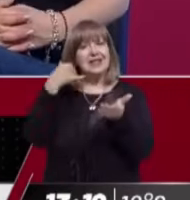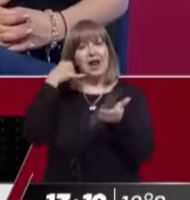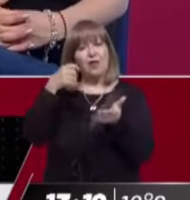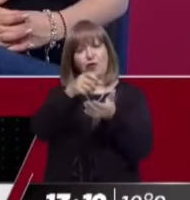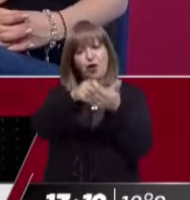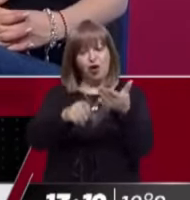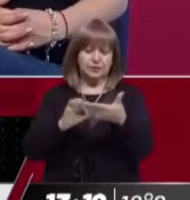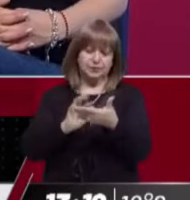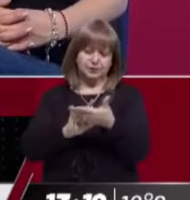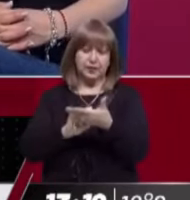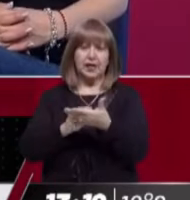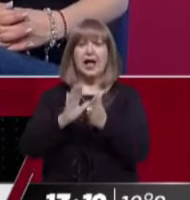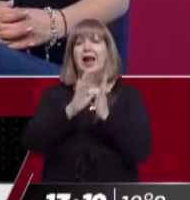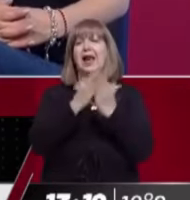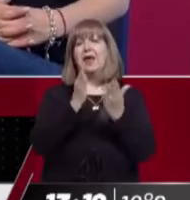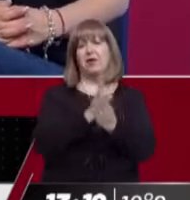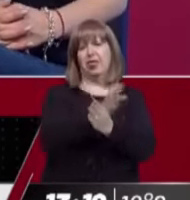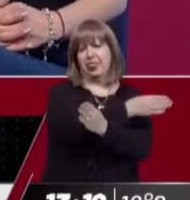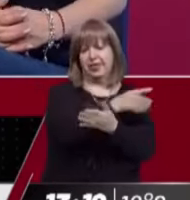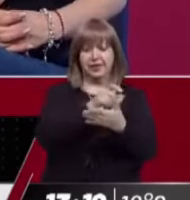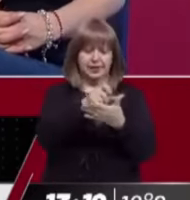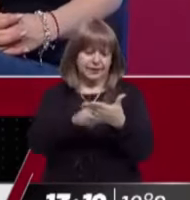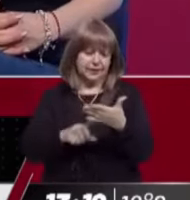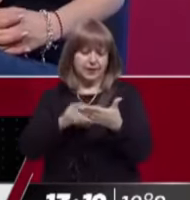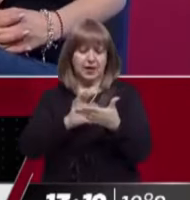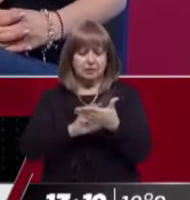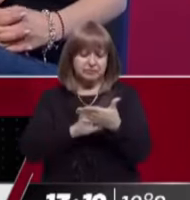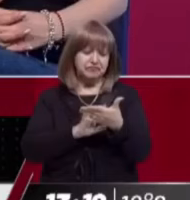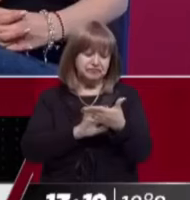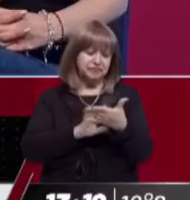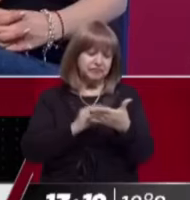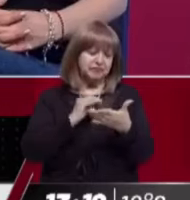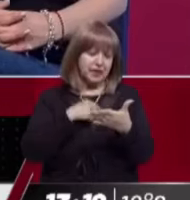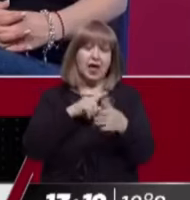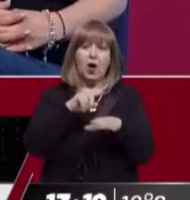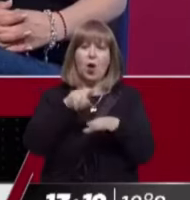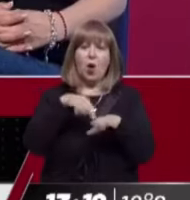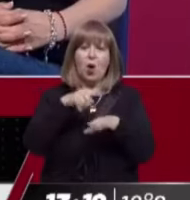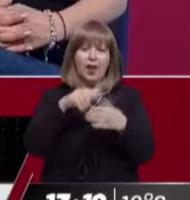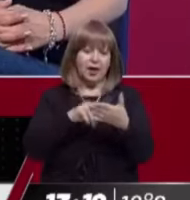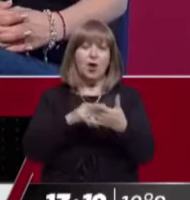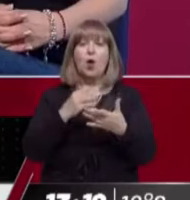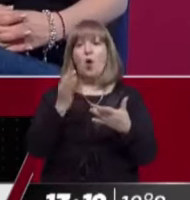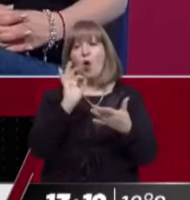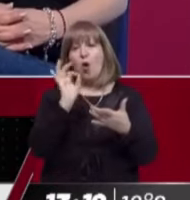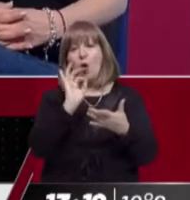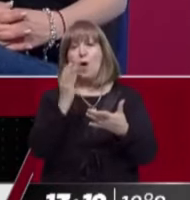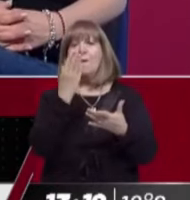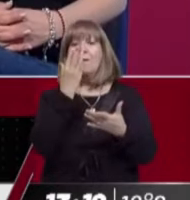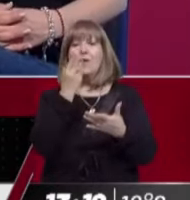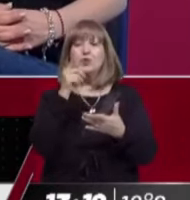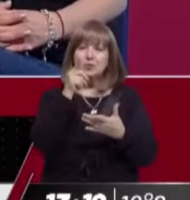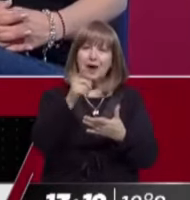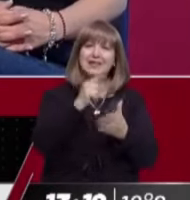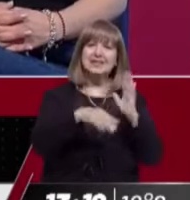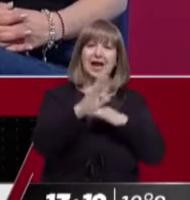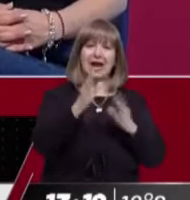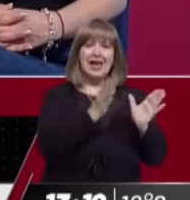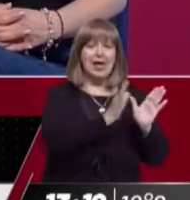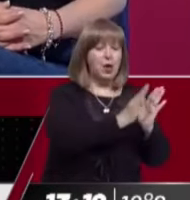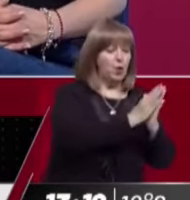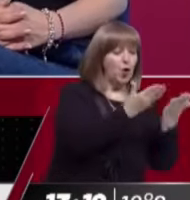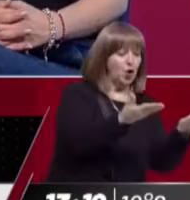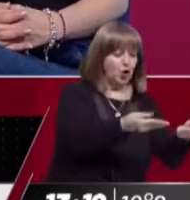o directamente agarrar un libro, leer. Meterse directamente allí en el libro y leer y leer y leer. ¿Qué opinión tiene entre el celular y el